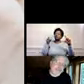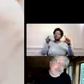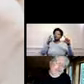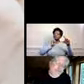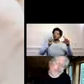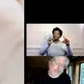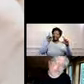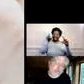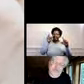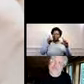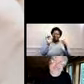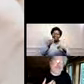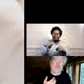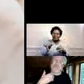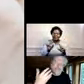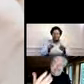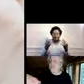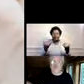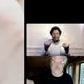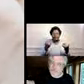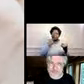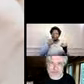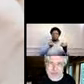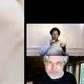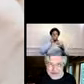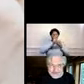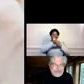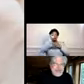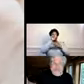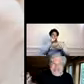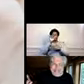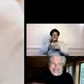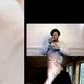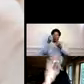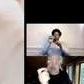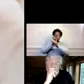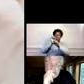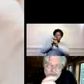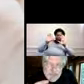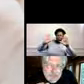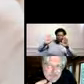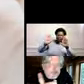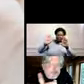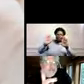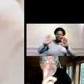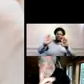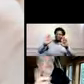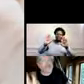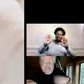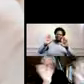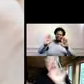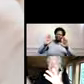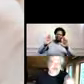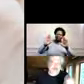eso? Sí. Pero nuestro punto de vista, la ansiedad nacional, no es simplemente creer que están